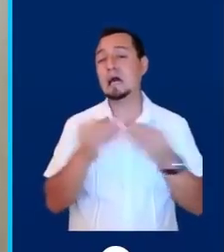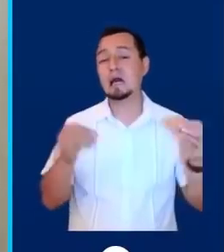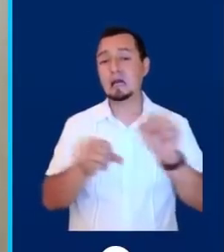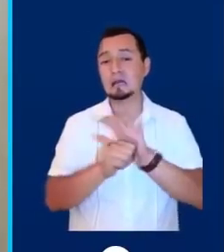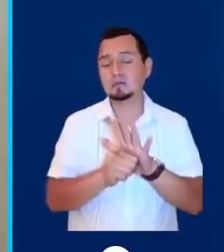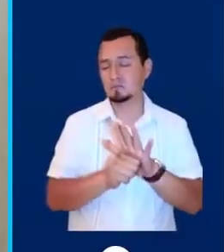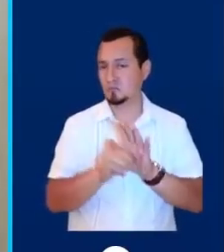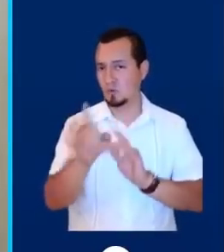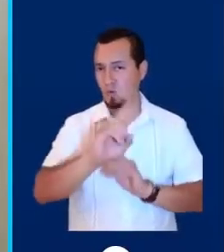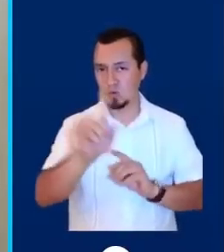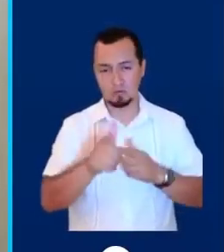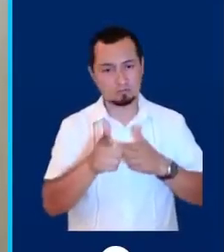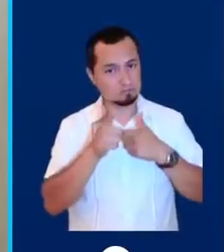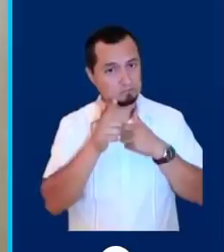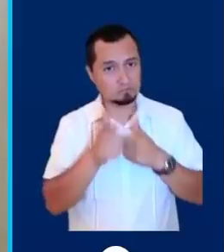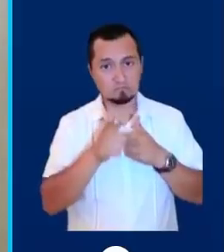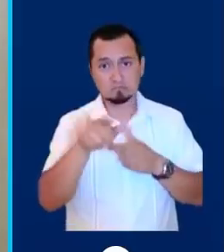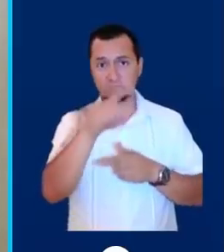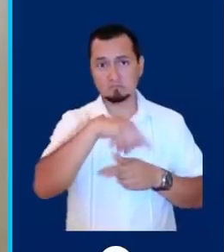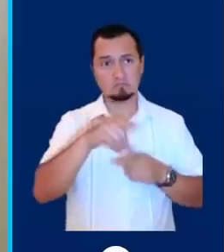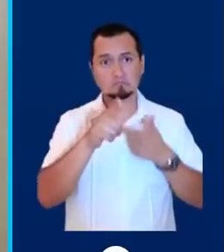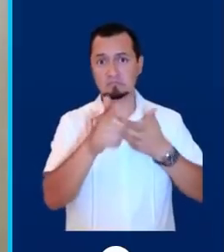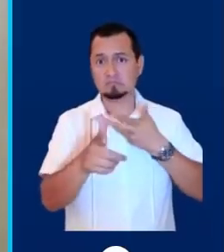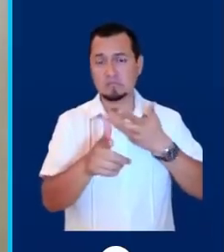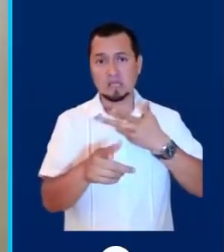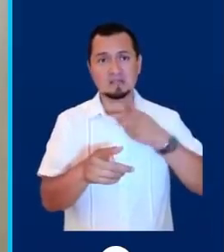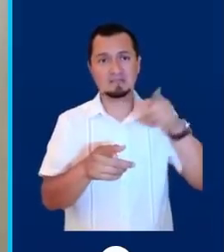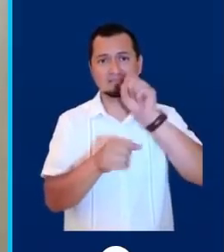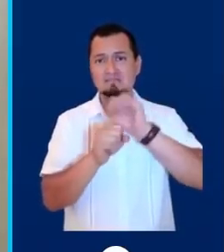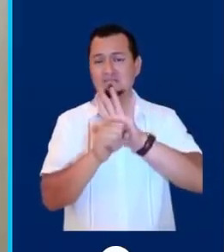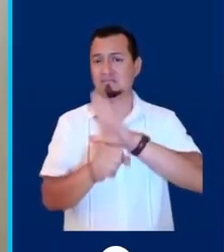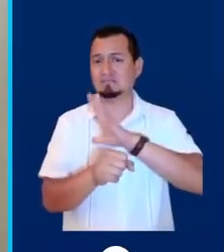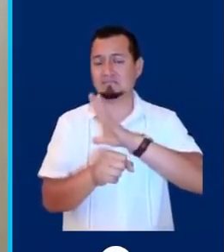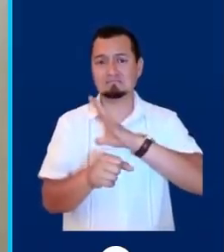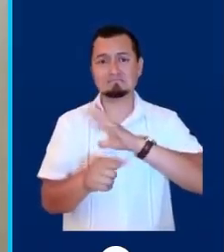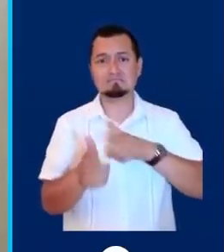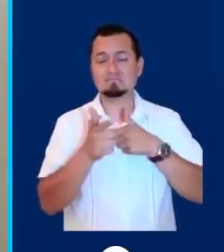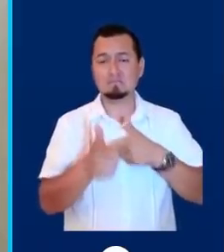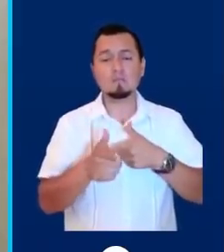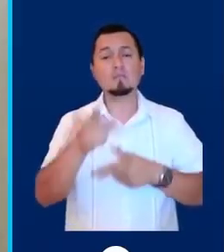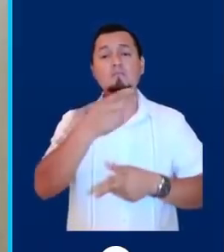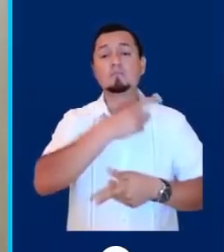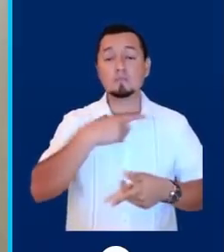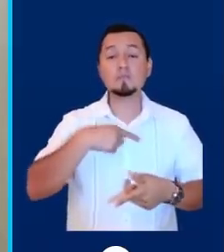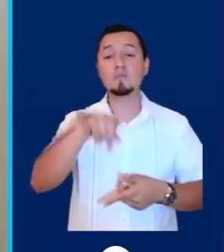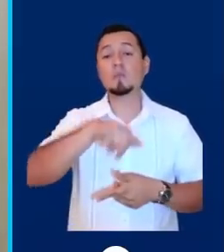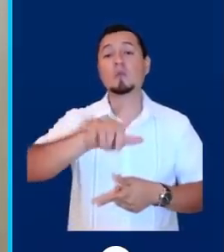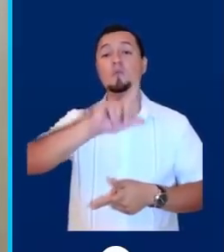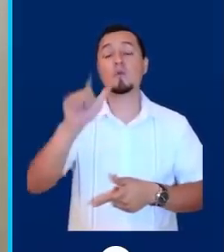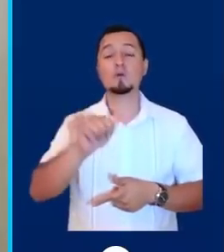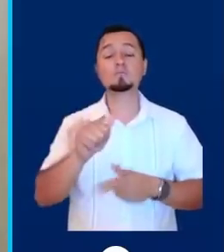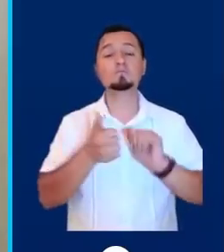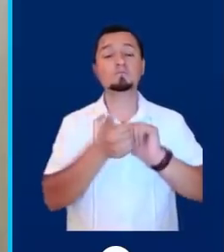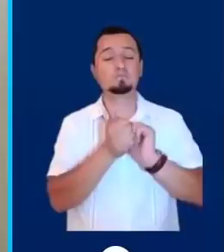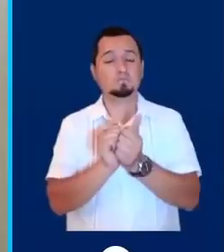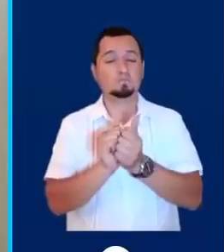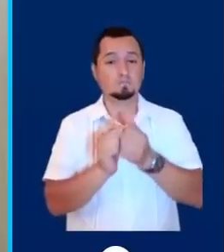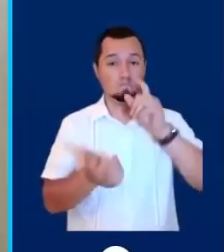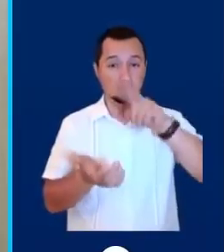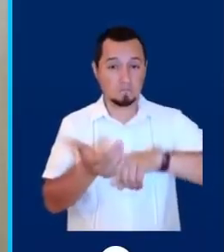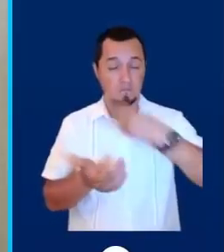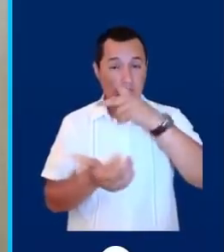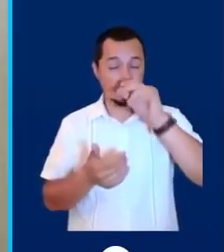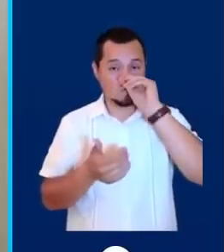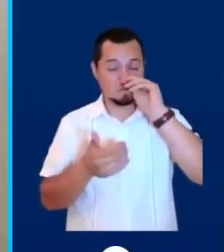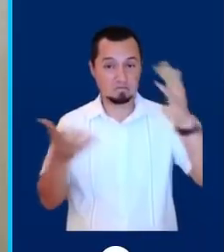sumando elementos para que este incremento de presencialidad a partir del 17 de mayo y después en la tercera semana de